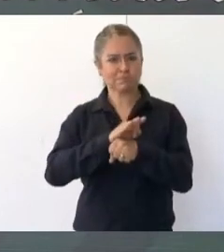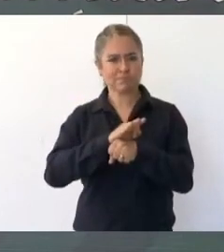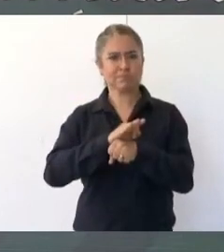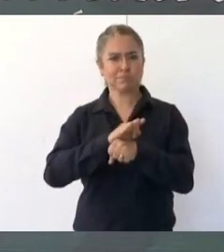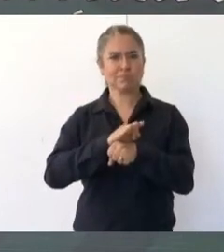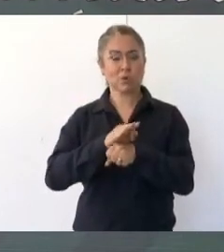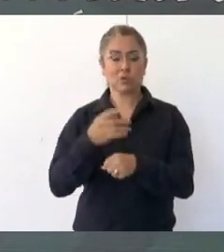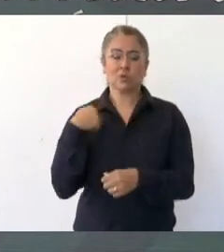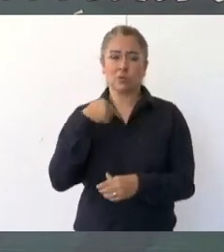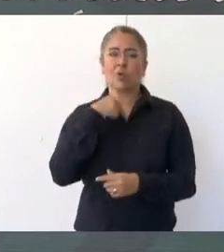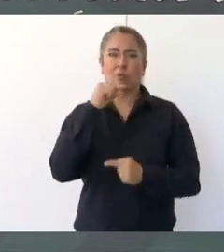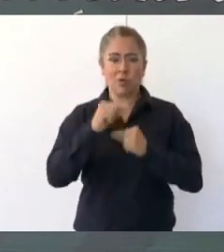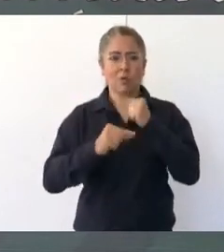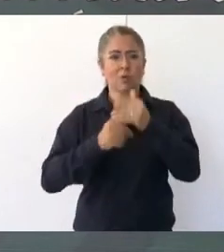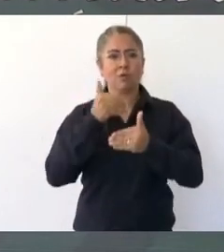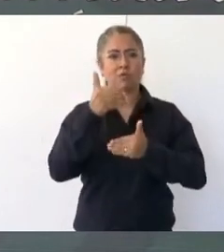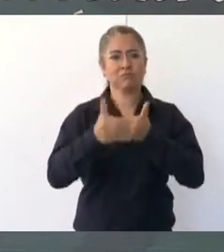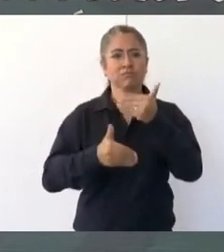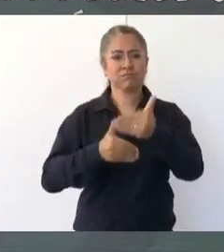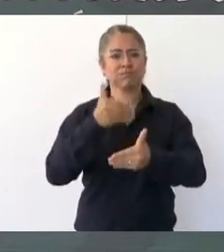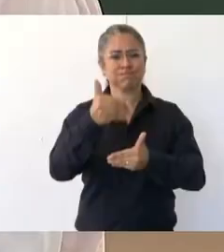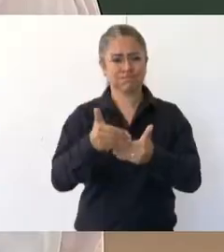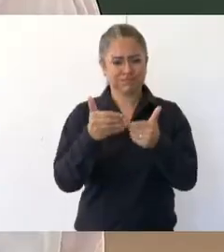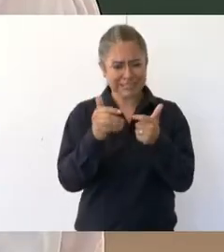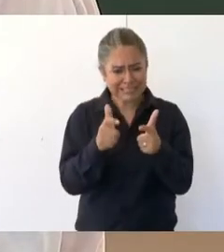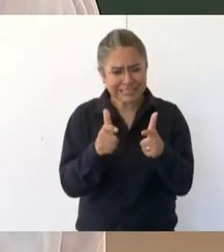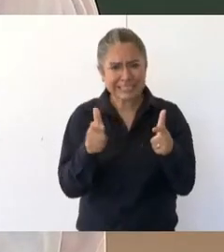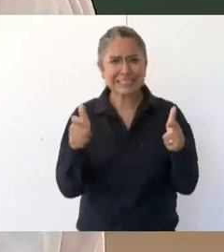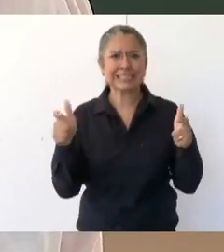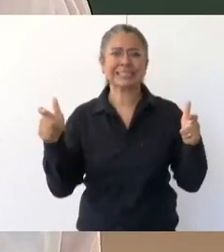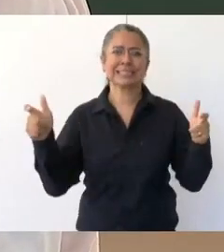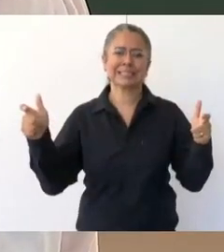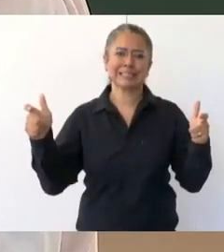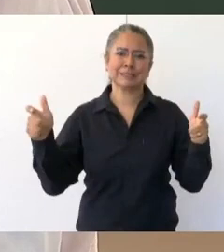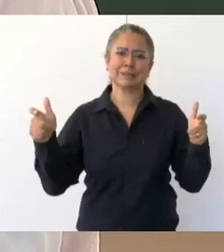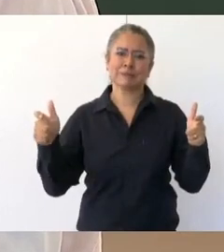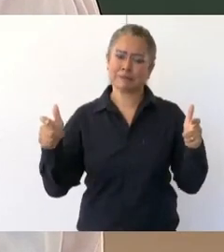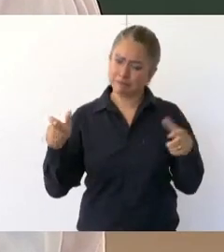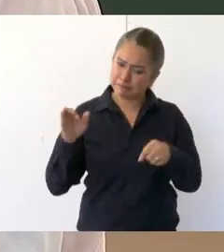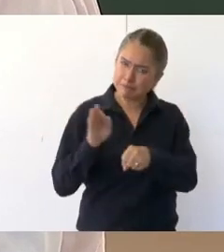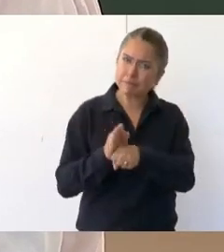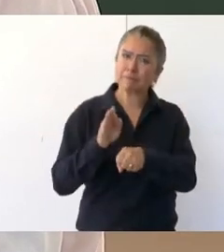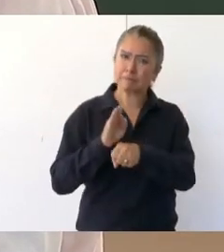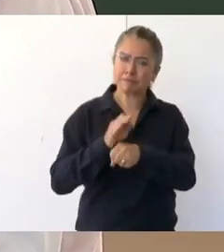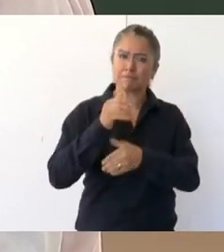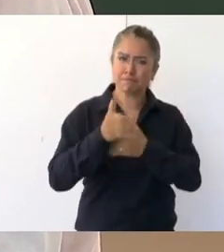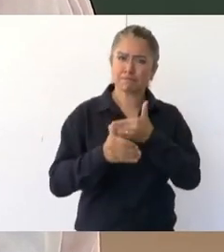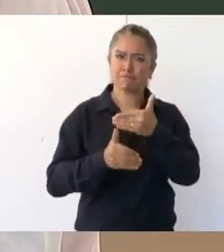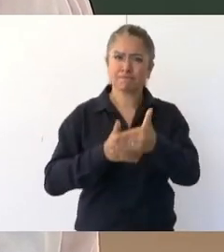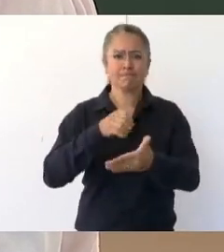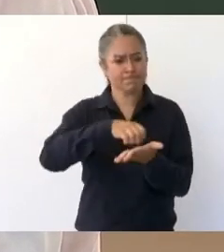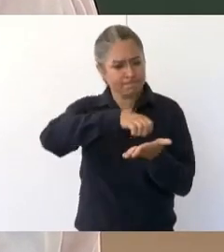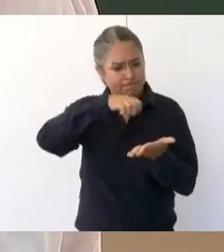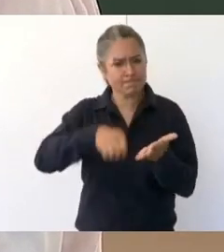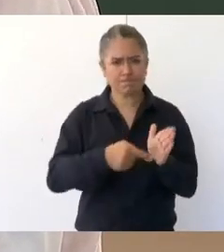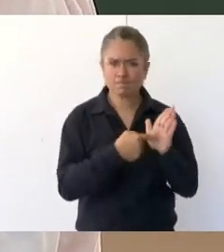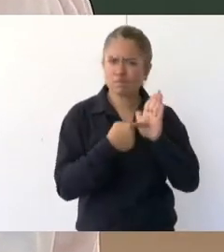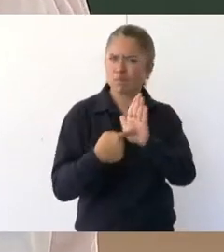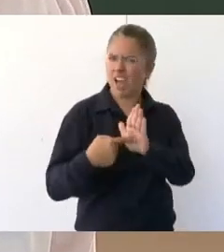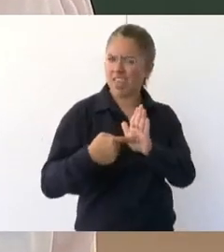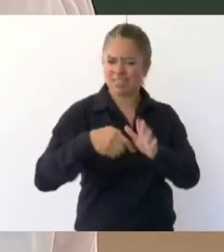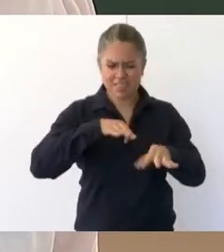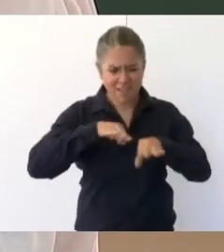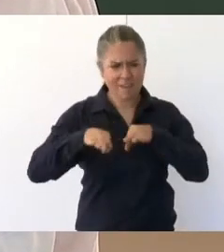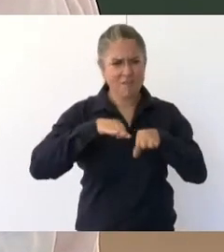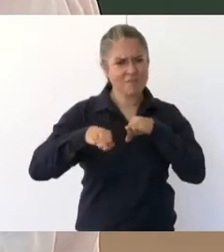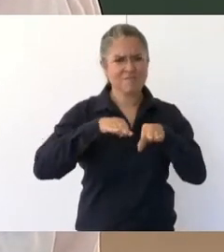nos encontramos, ya que se ha mantenido en crecimiento sostenido, dándonos el ejemplo de su trabajo constante y de